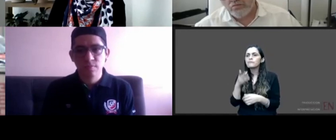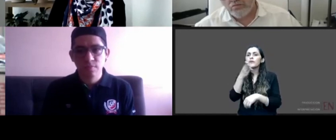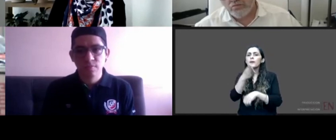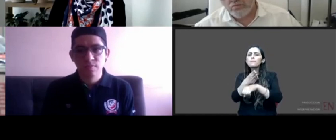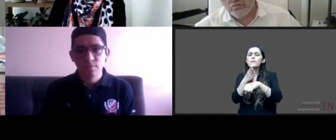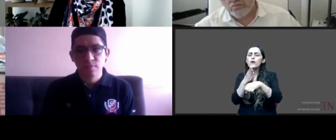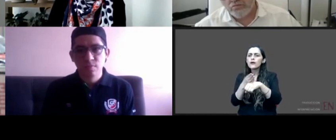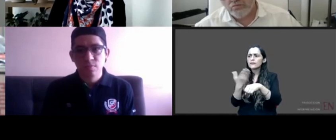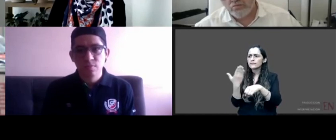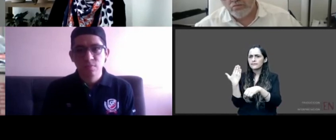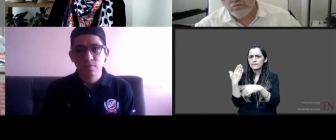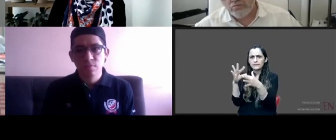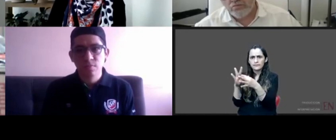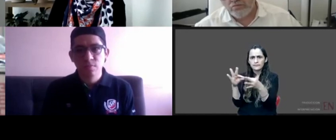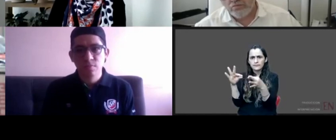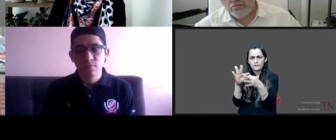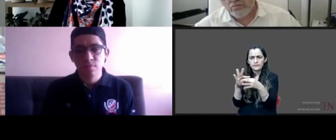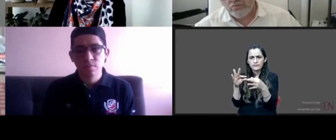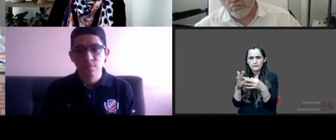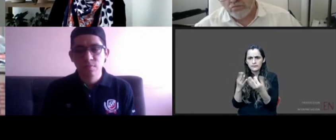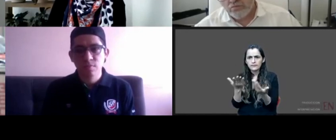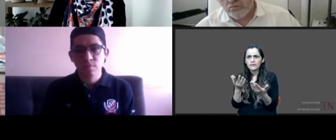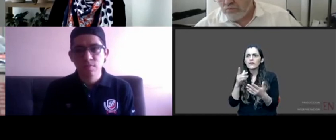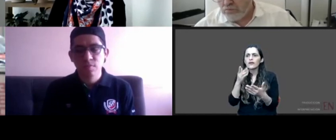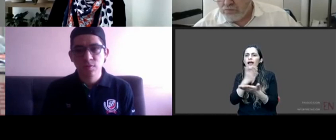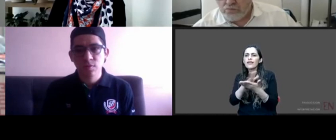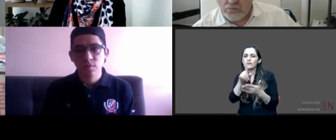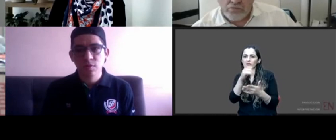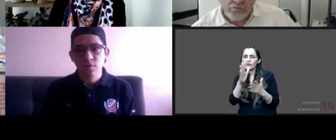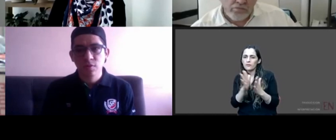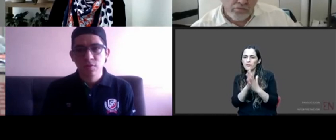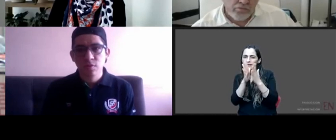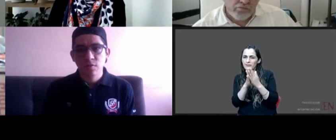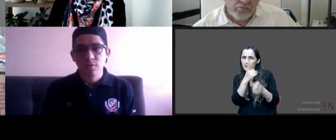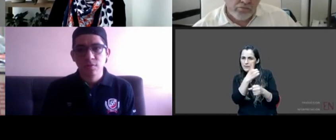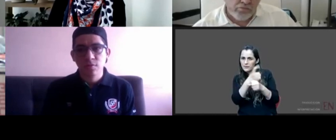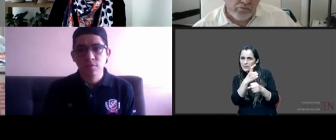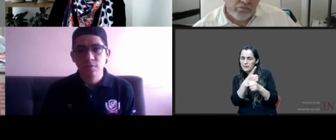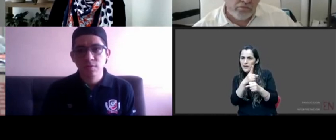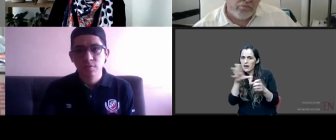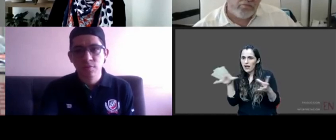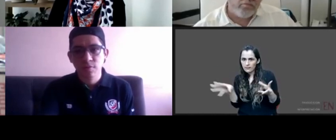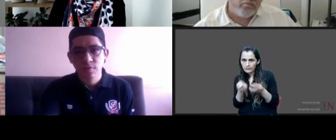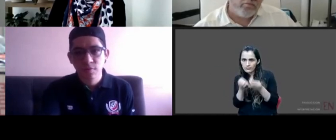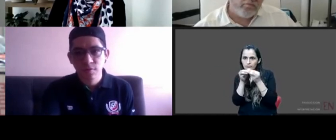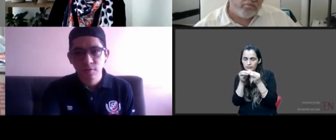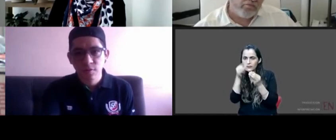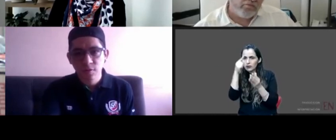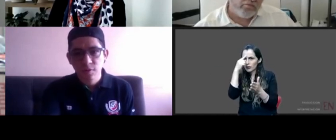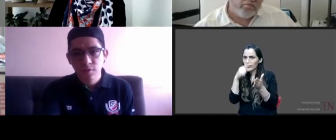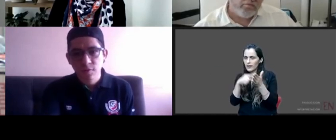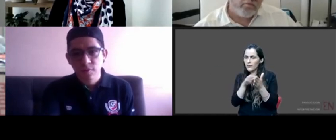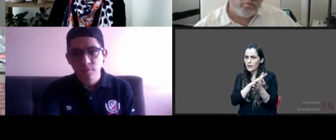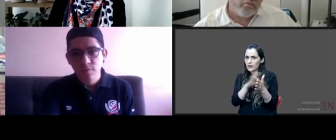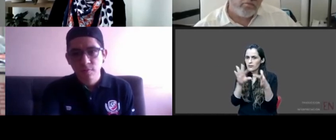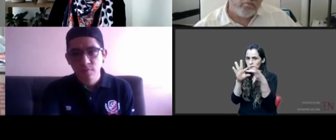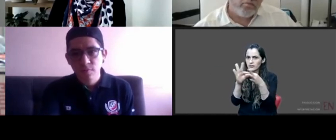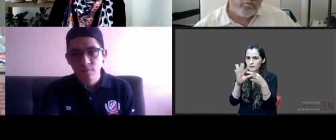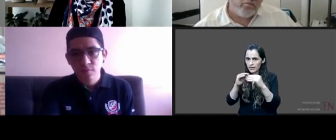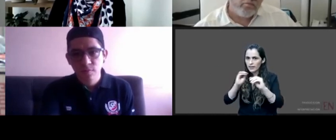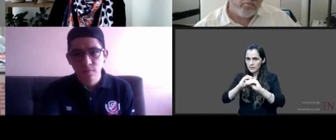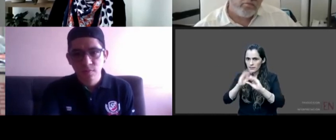ahorita y retomando tu primera participación, hay muchas cosas que complementar y que